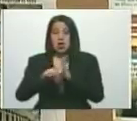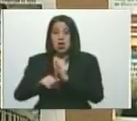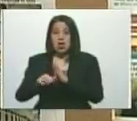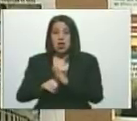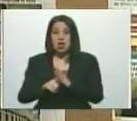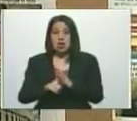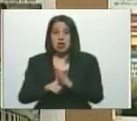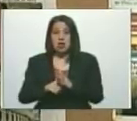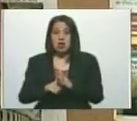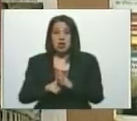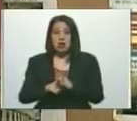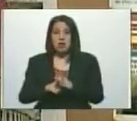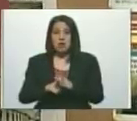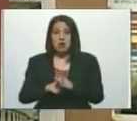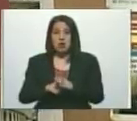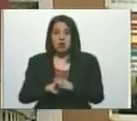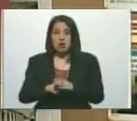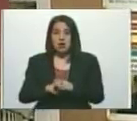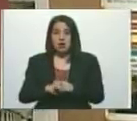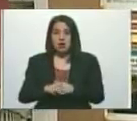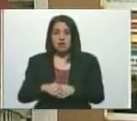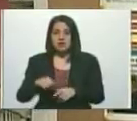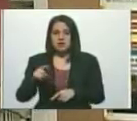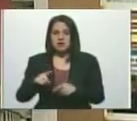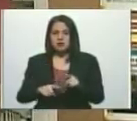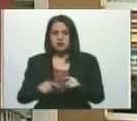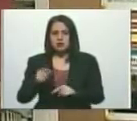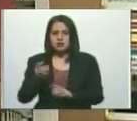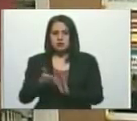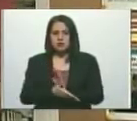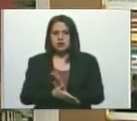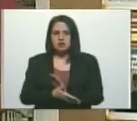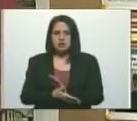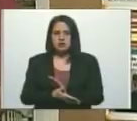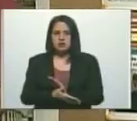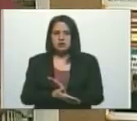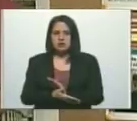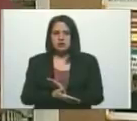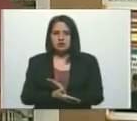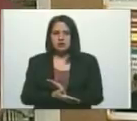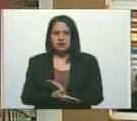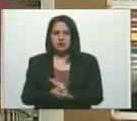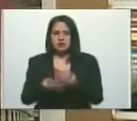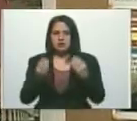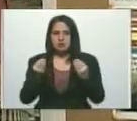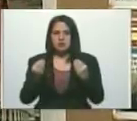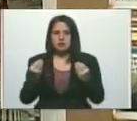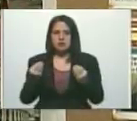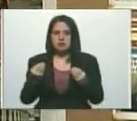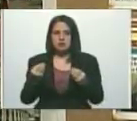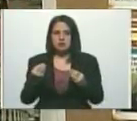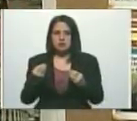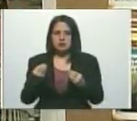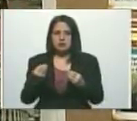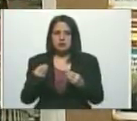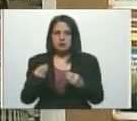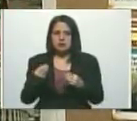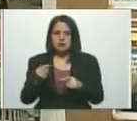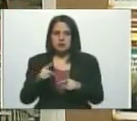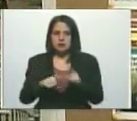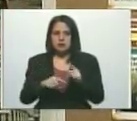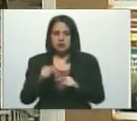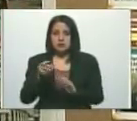vehículos. Fue conductor de ¿cómo se llama? Enrique Mendoza. Pero es